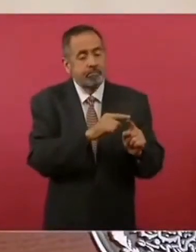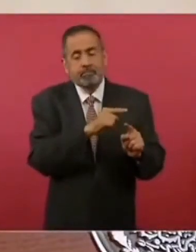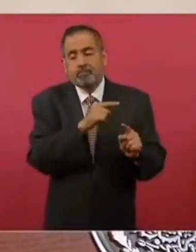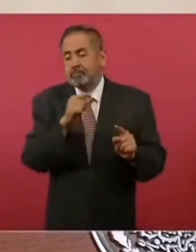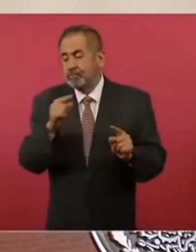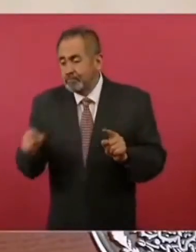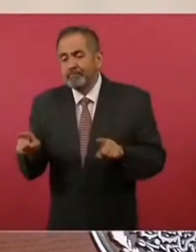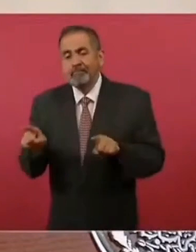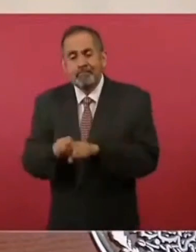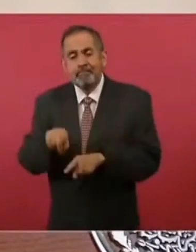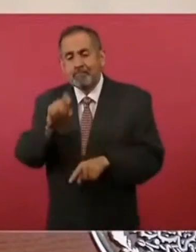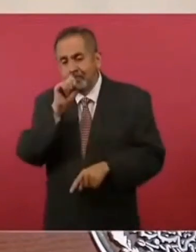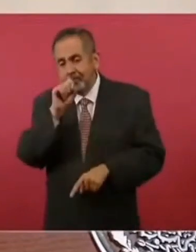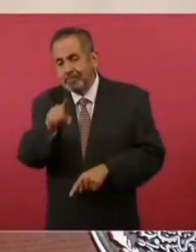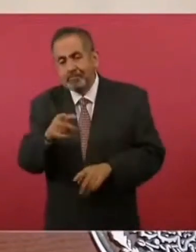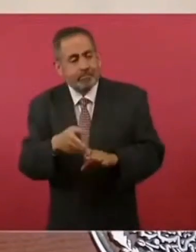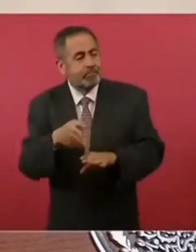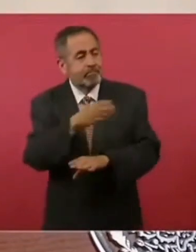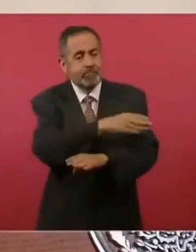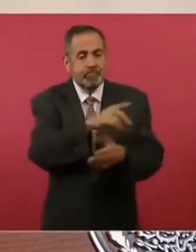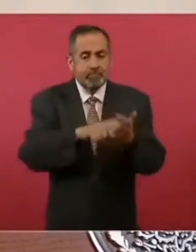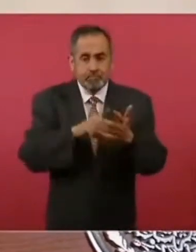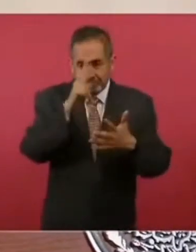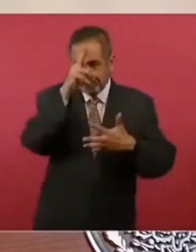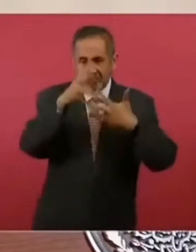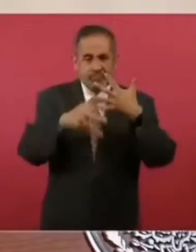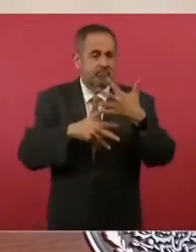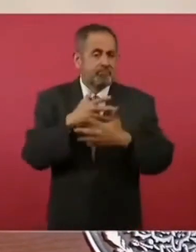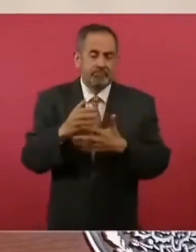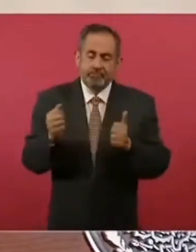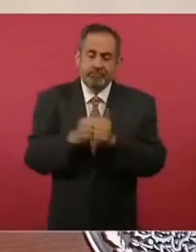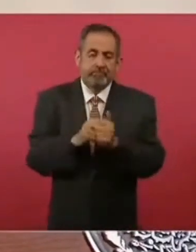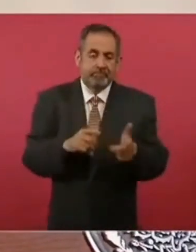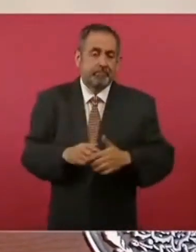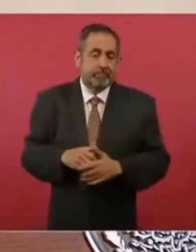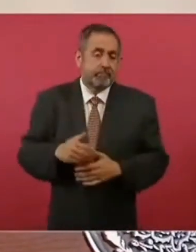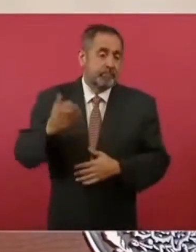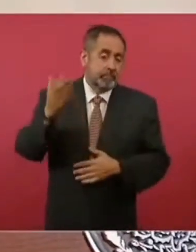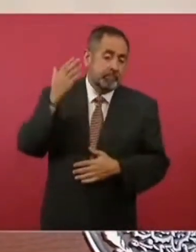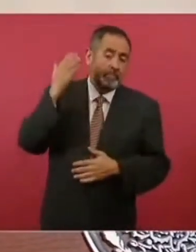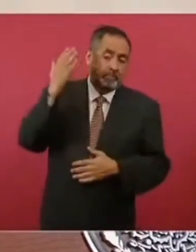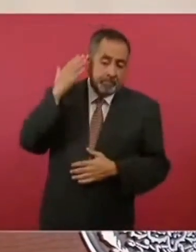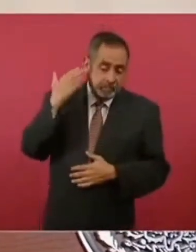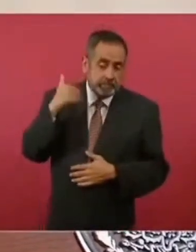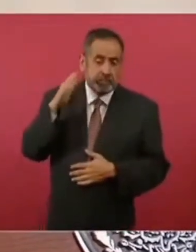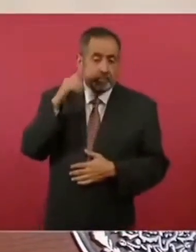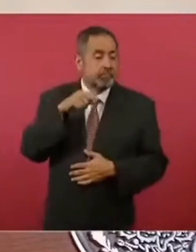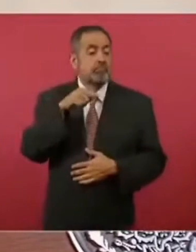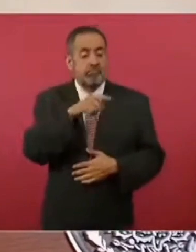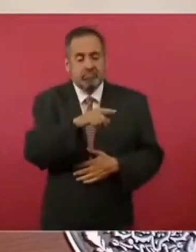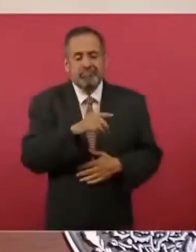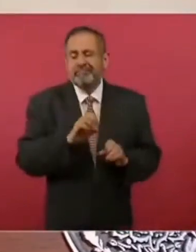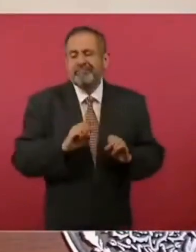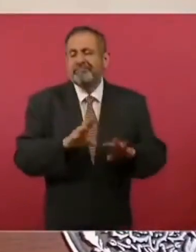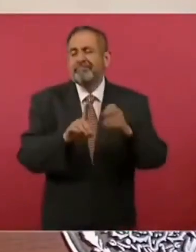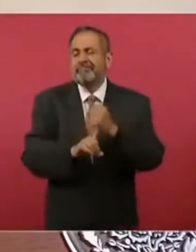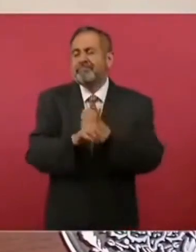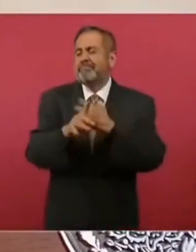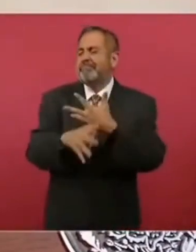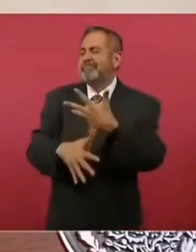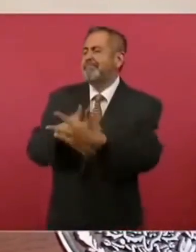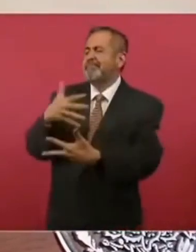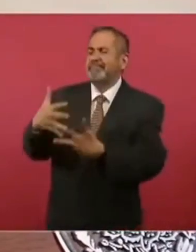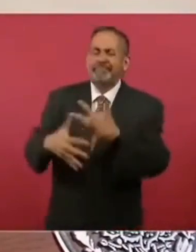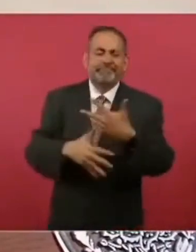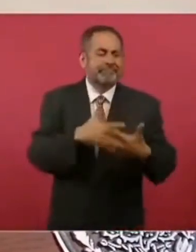de la violencia que se auspició y permitió desde